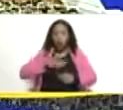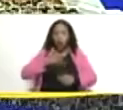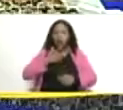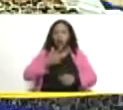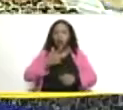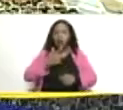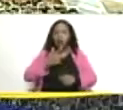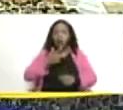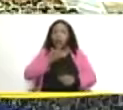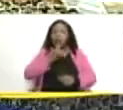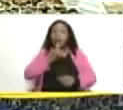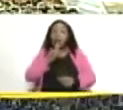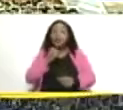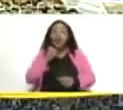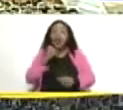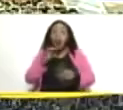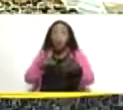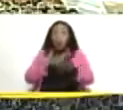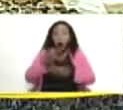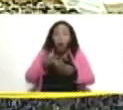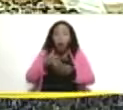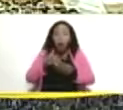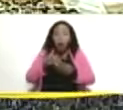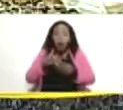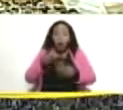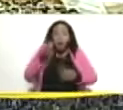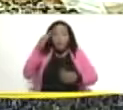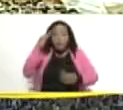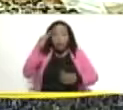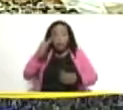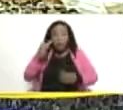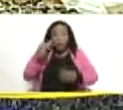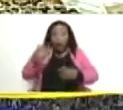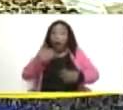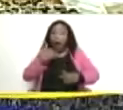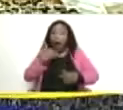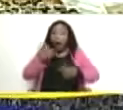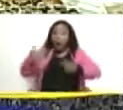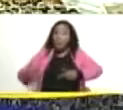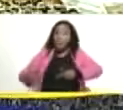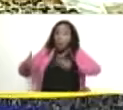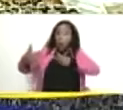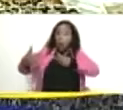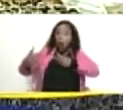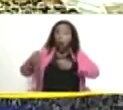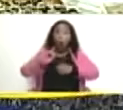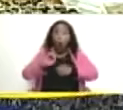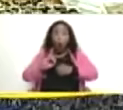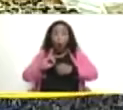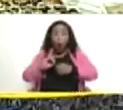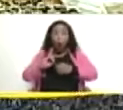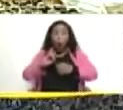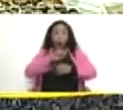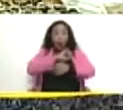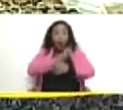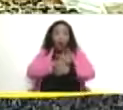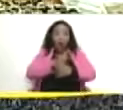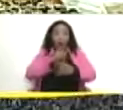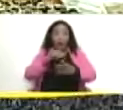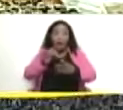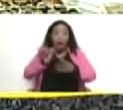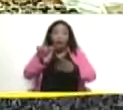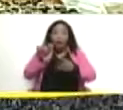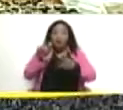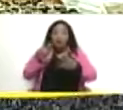de los escenarios, que fuera el combate militar contra una potencia extranjera o contra una fuerza mercenaria.